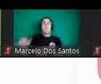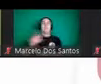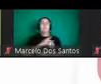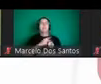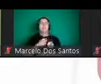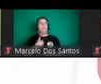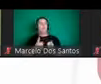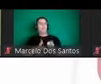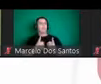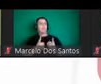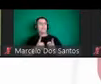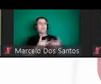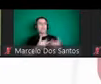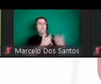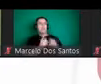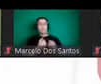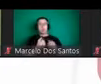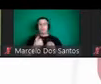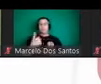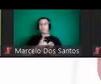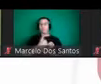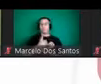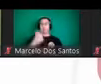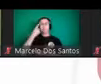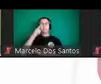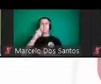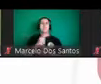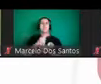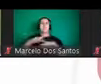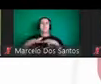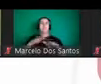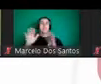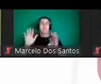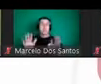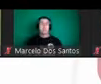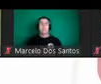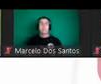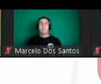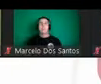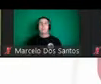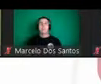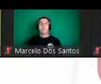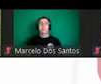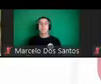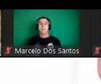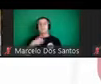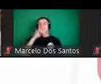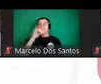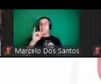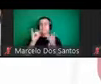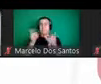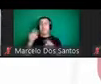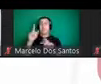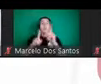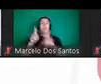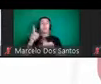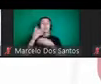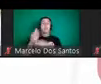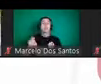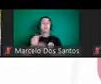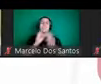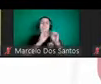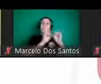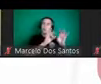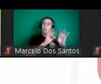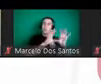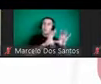el apoyo, eso es importante, a veces es espontáneo, natural, como decíamos hace rato, a veces es facilitado,